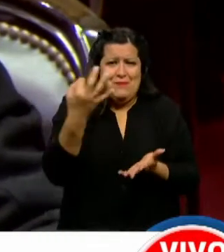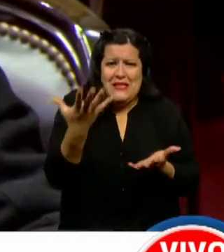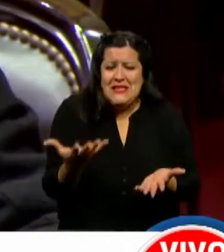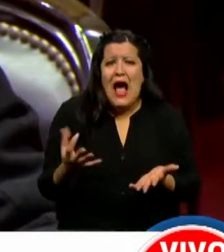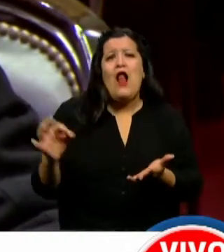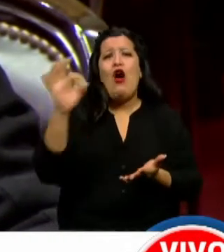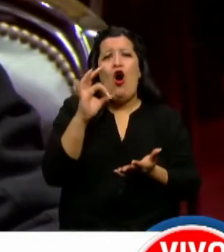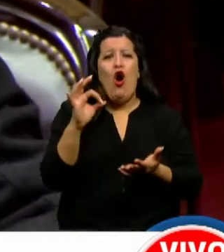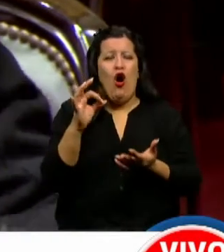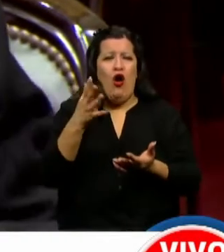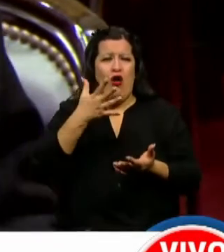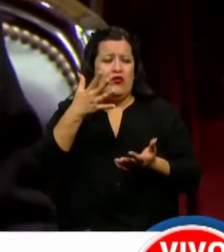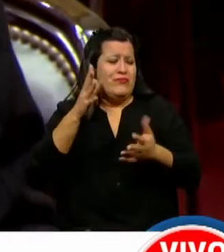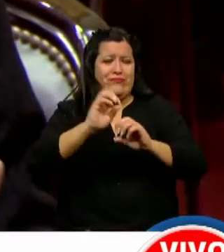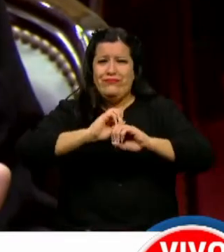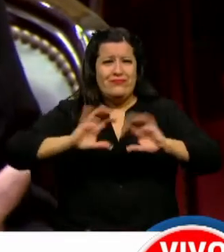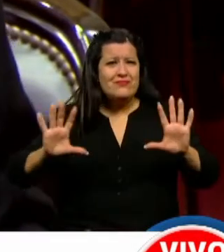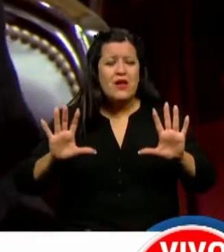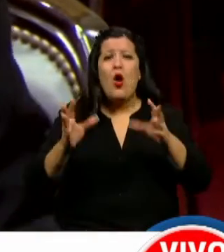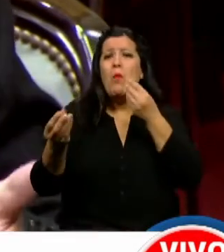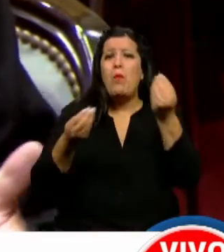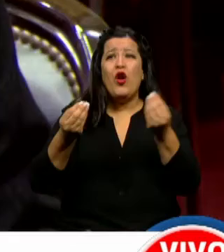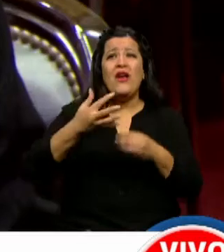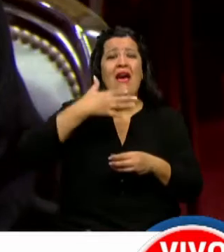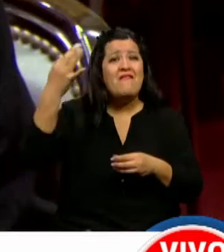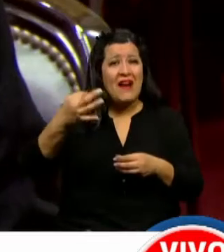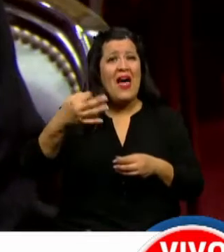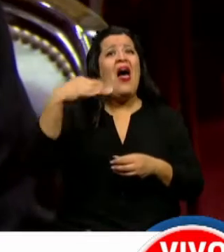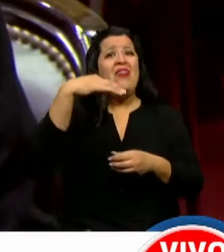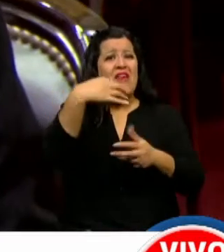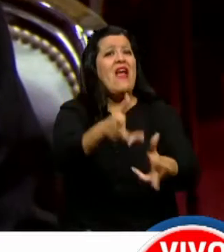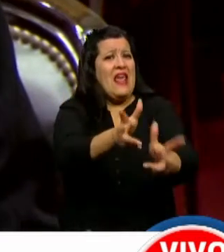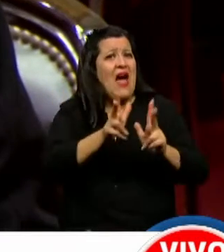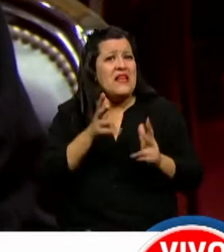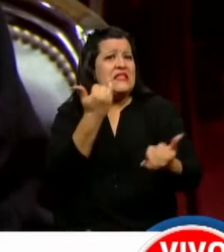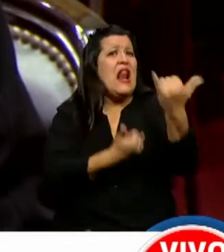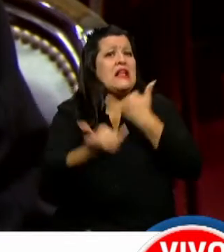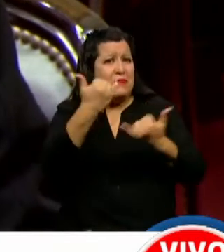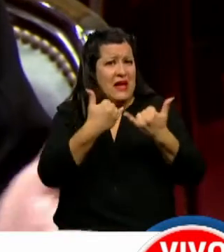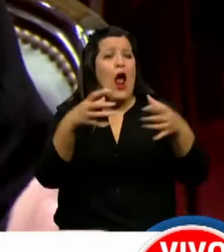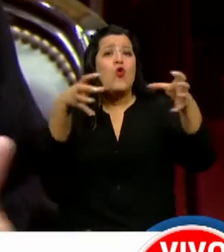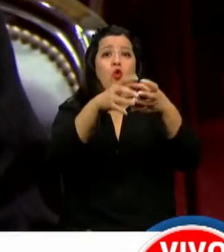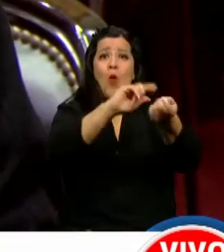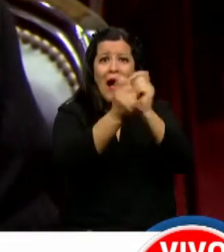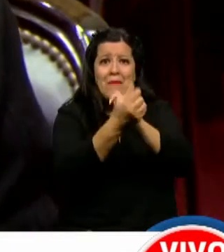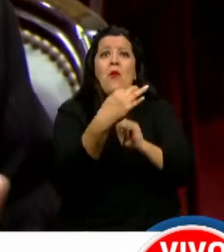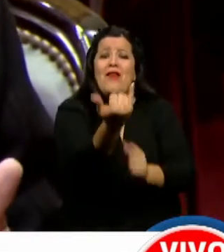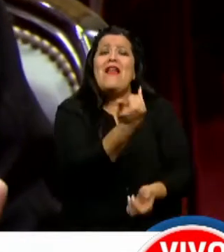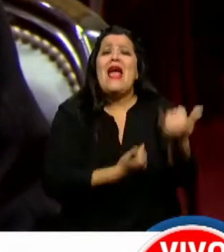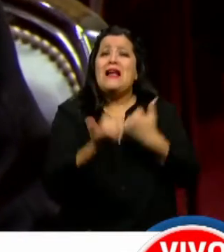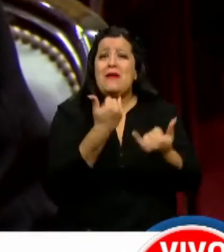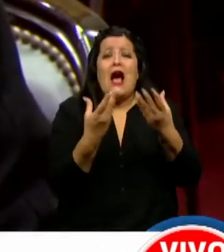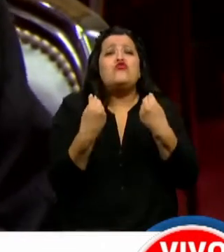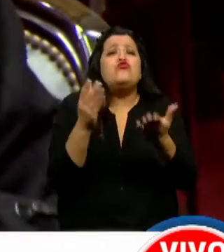un desagravio, porque en verdad debieran dar alguna explicación respecto a las denuncias de